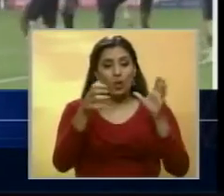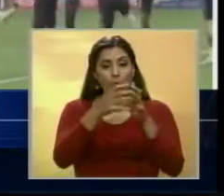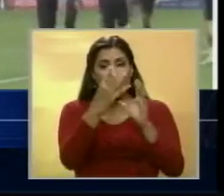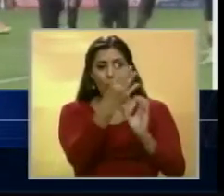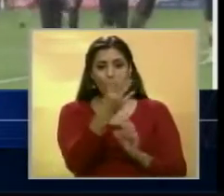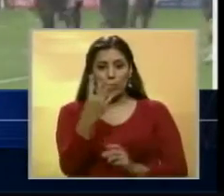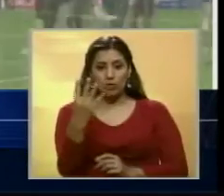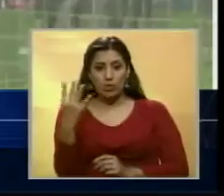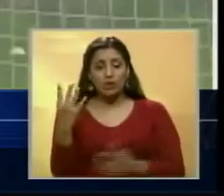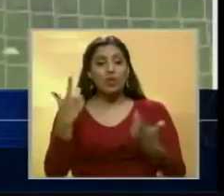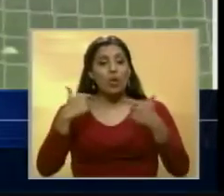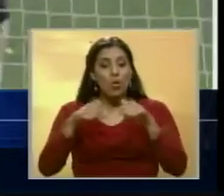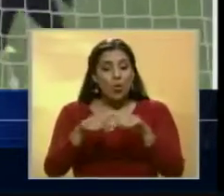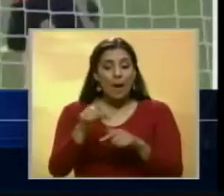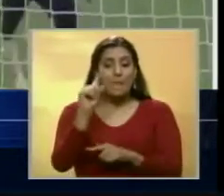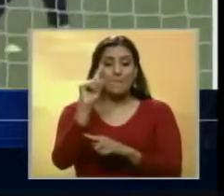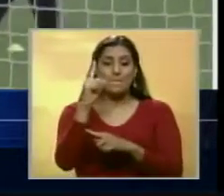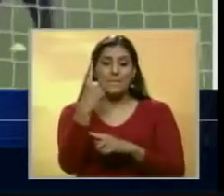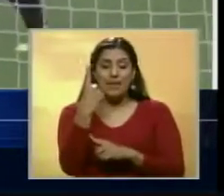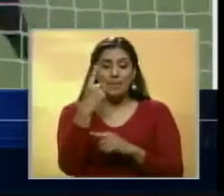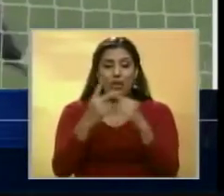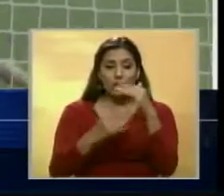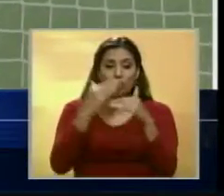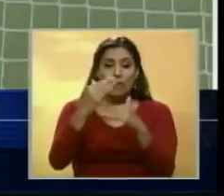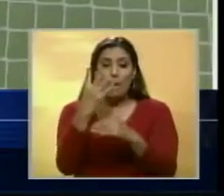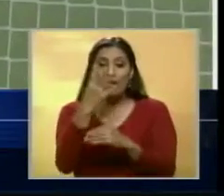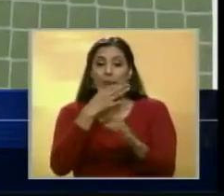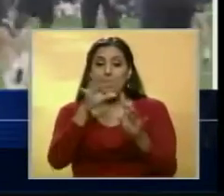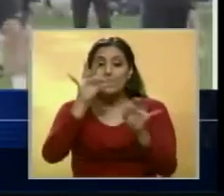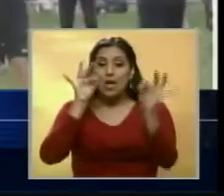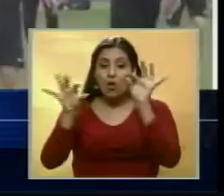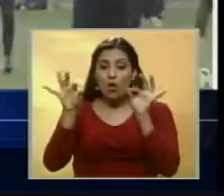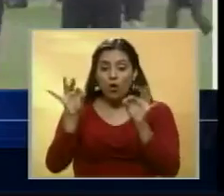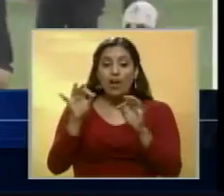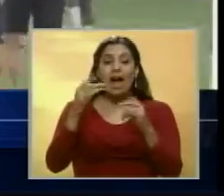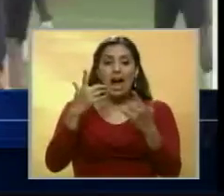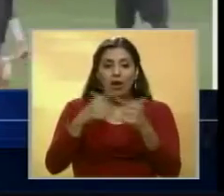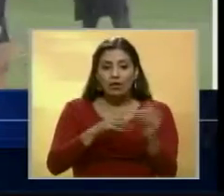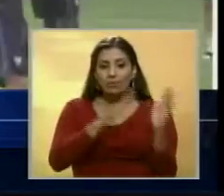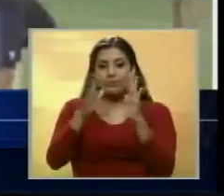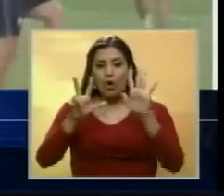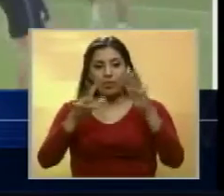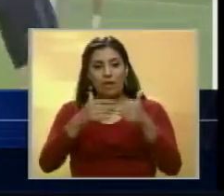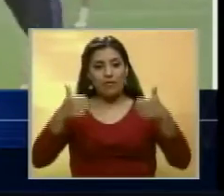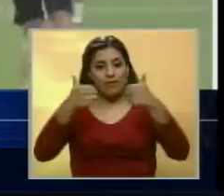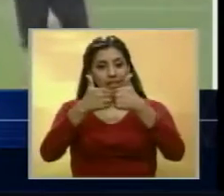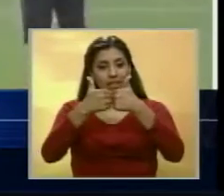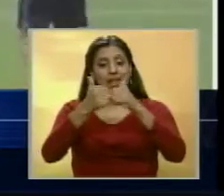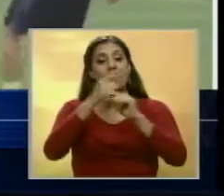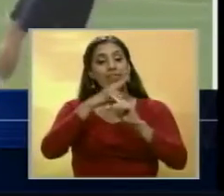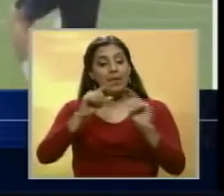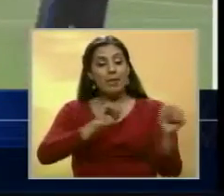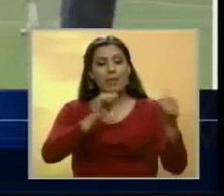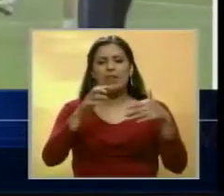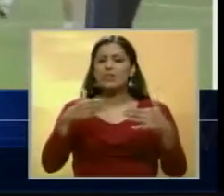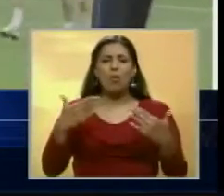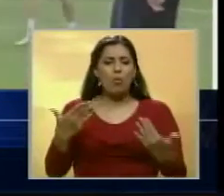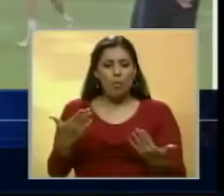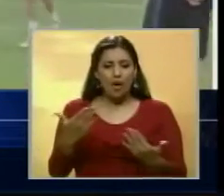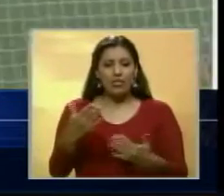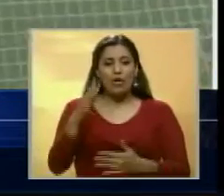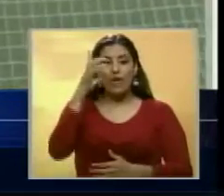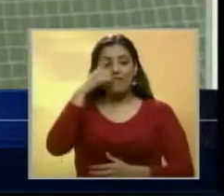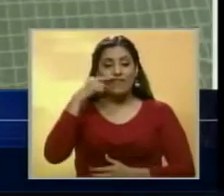4. Avanzan las 2 primeras y los 4 mejores terceras selecciones a los octavos de final. La jornada inaugural será